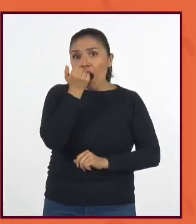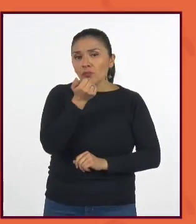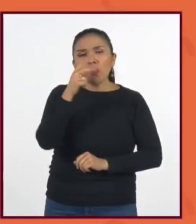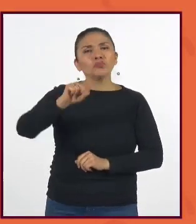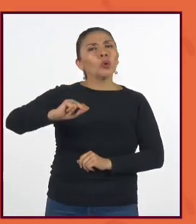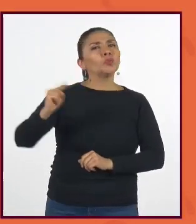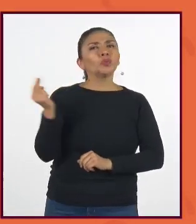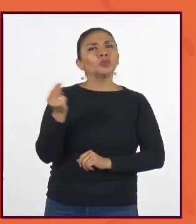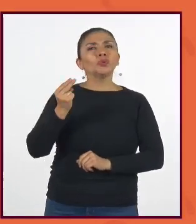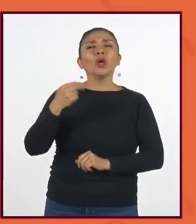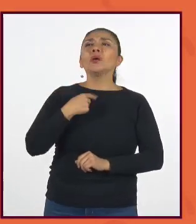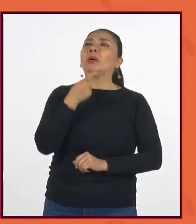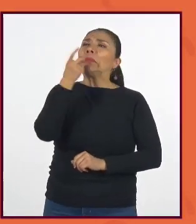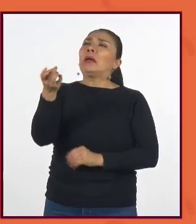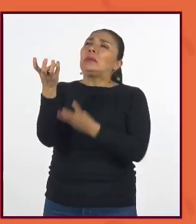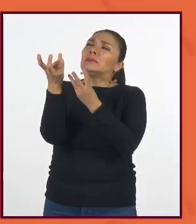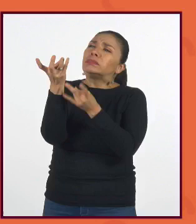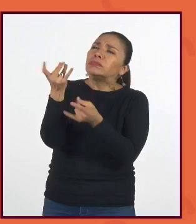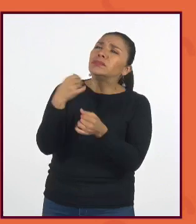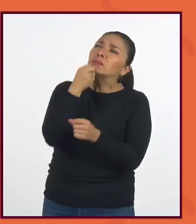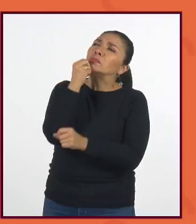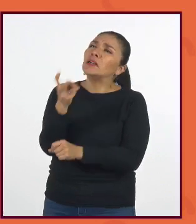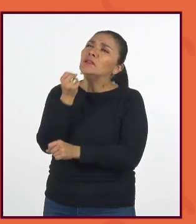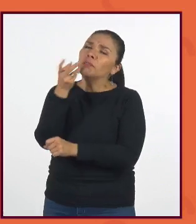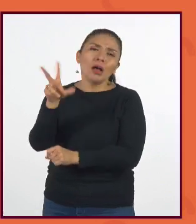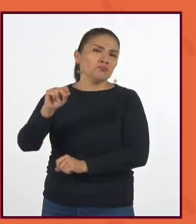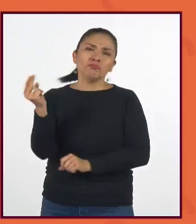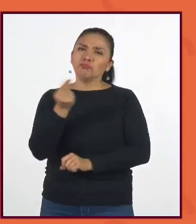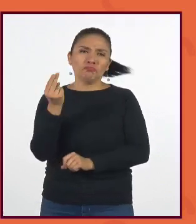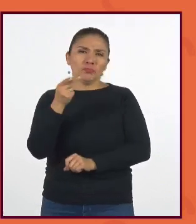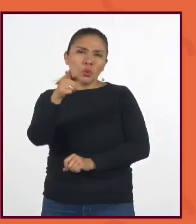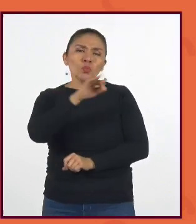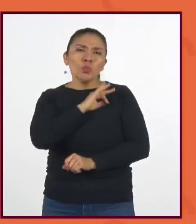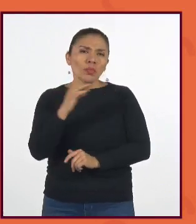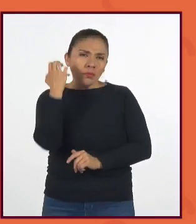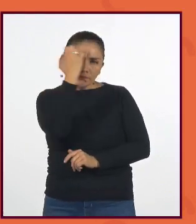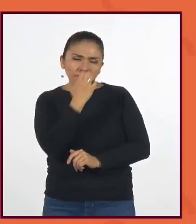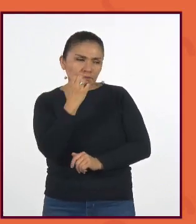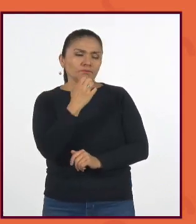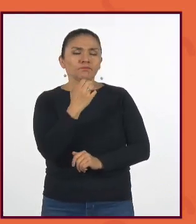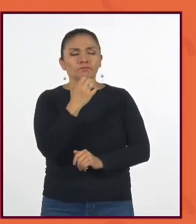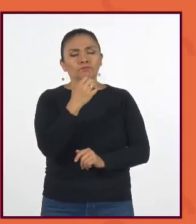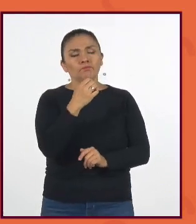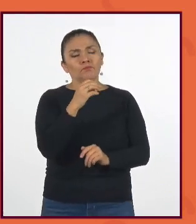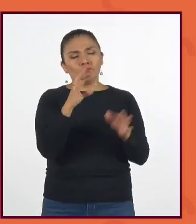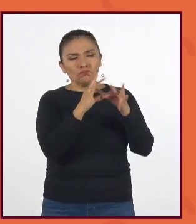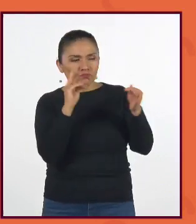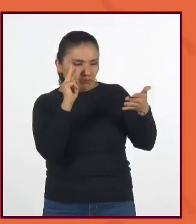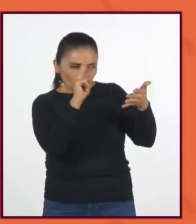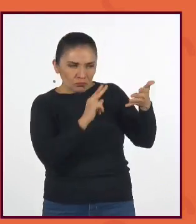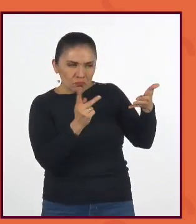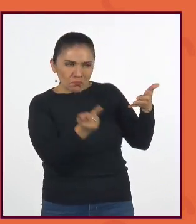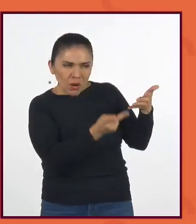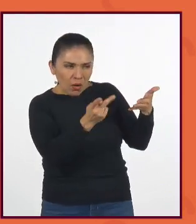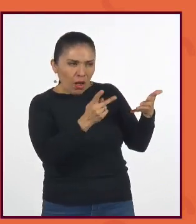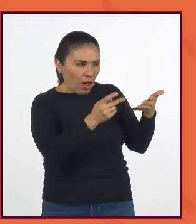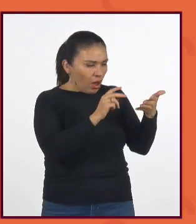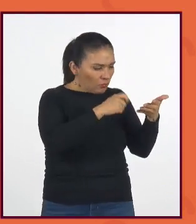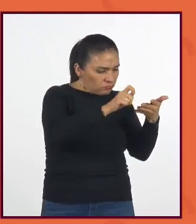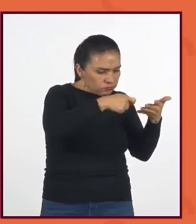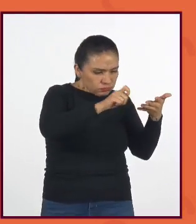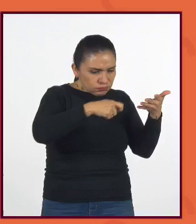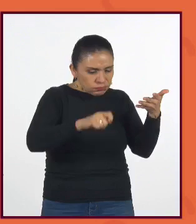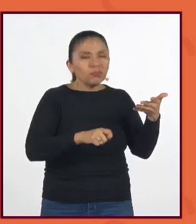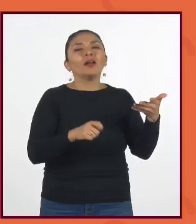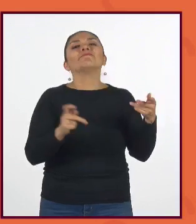que decirle directamente al profesor, sino va completando esas preguntas